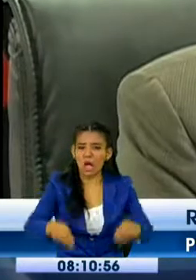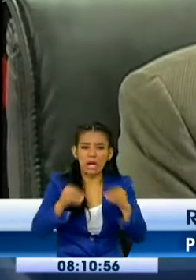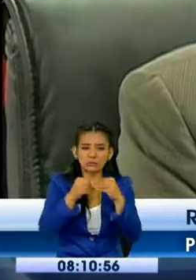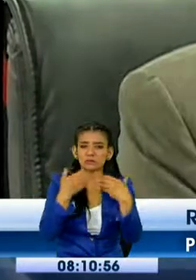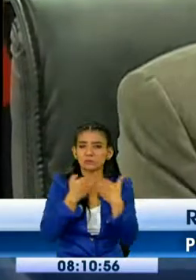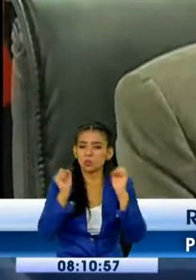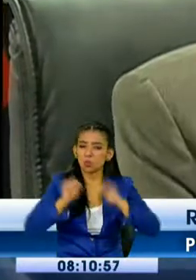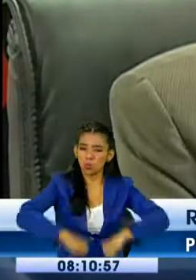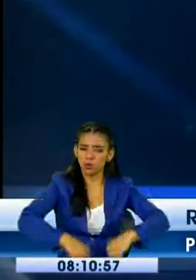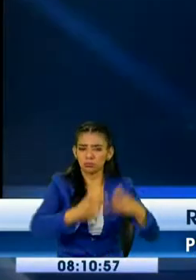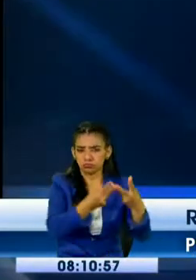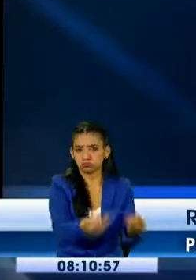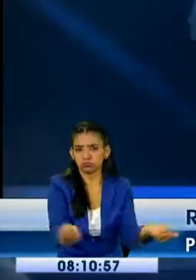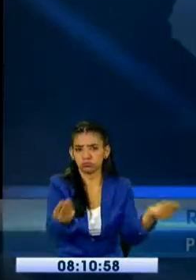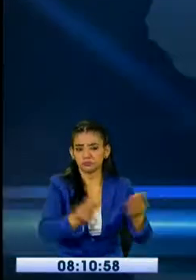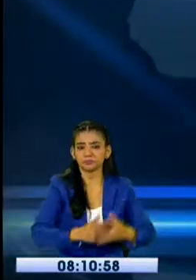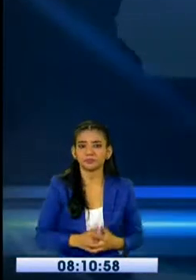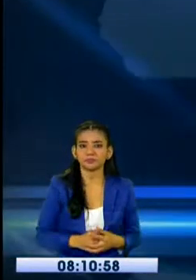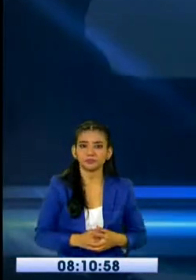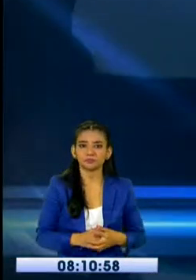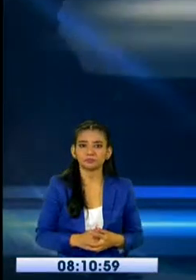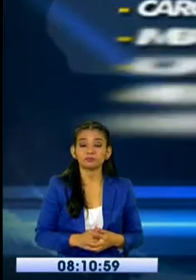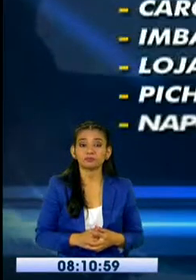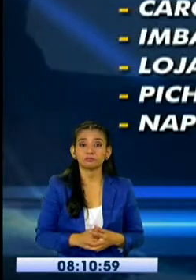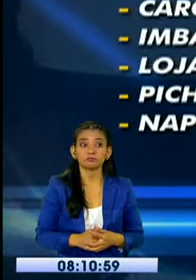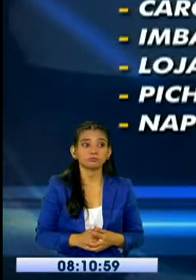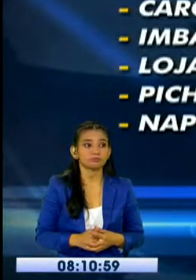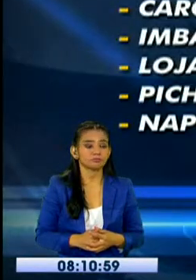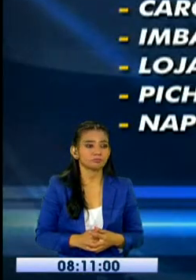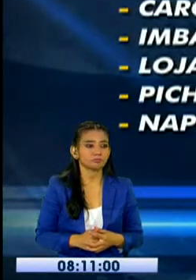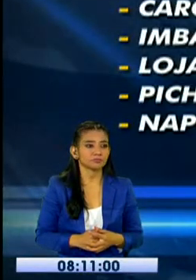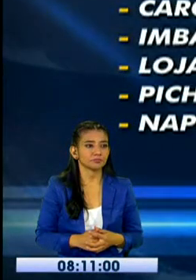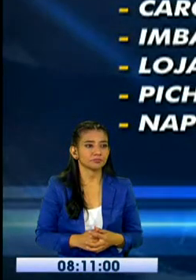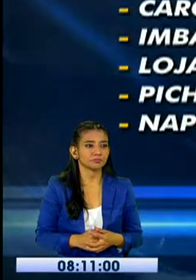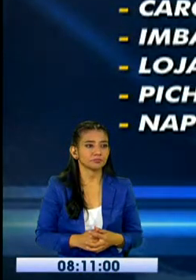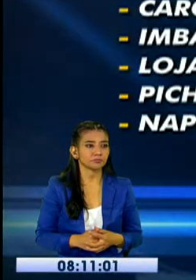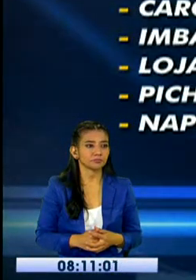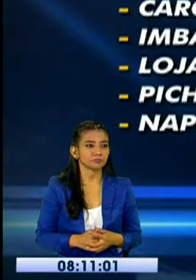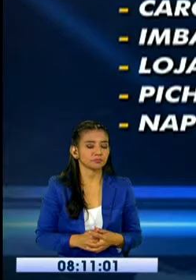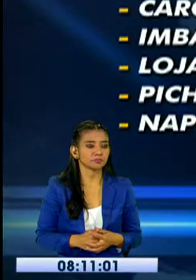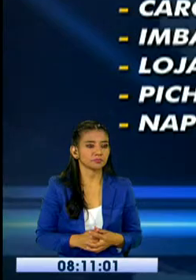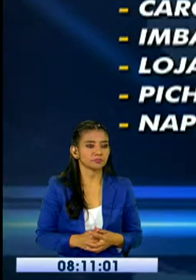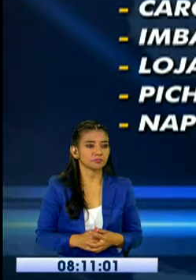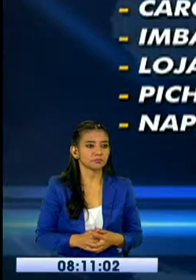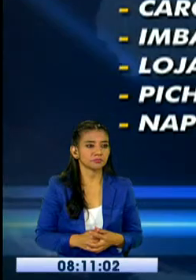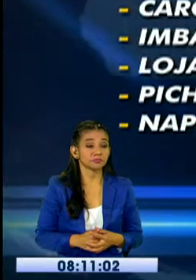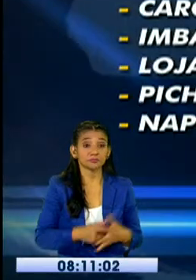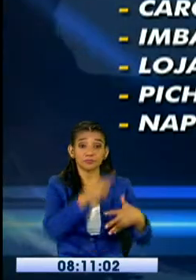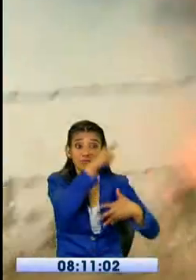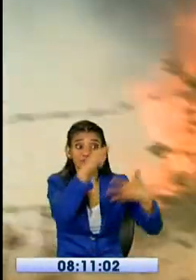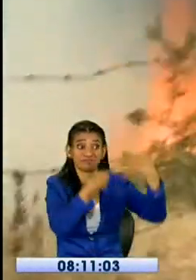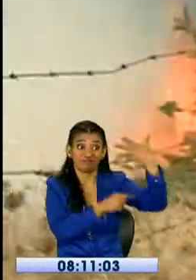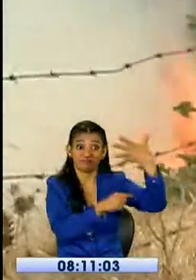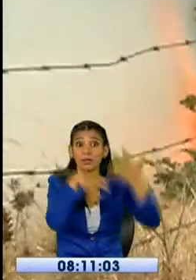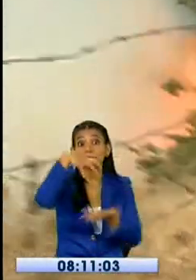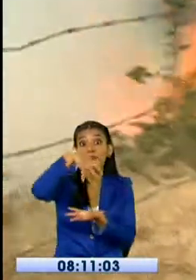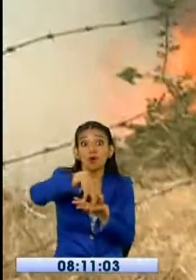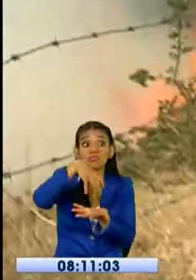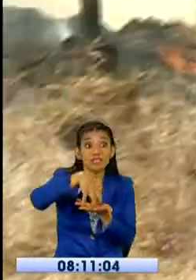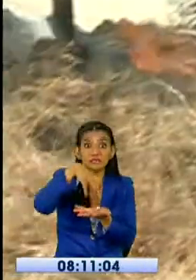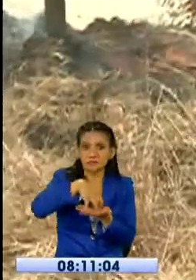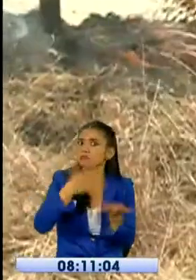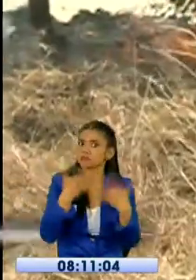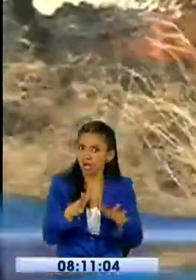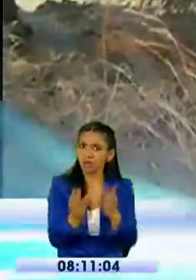para enfrentar estos flagelos. En provincias como Azuay, Bolívar, Cañar, Carchi, Imbabura, Loja, Pichincha y Napo se han reportado incendios